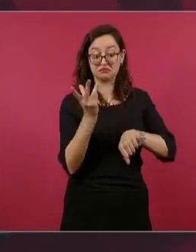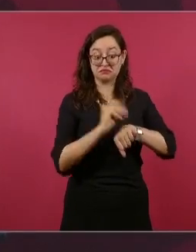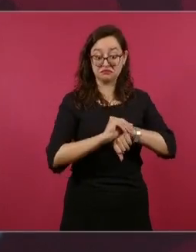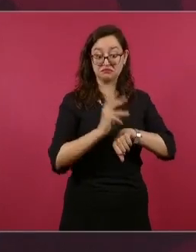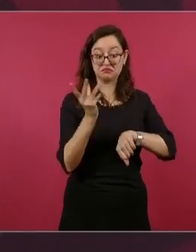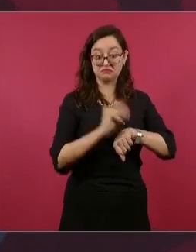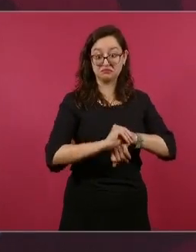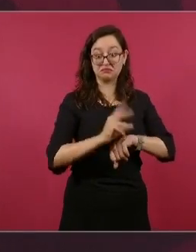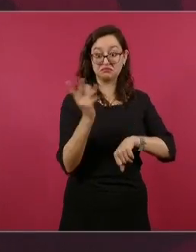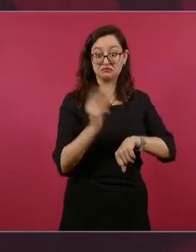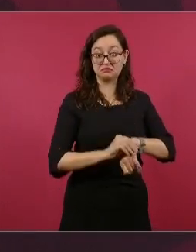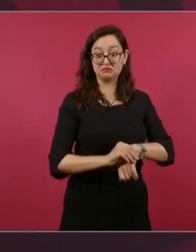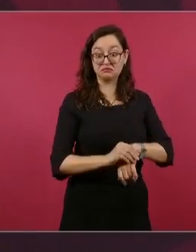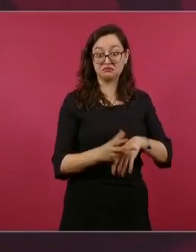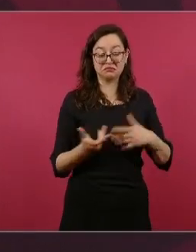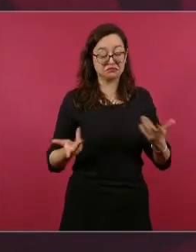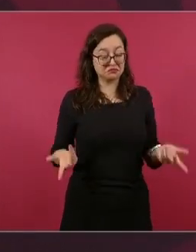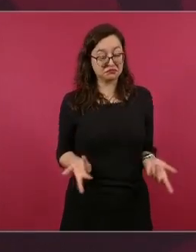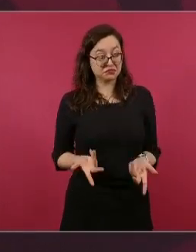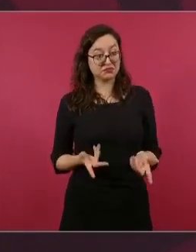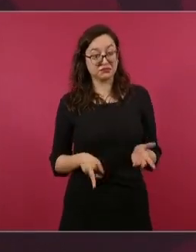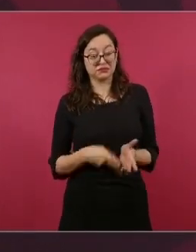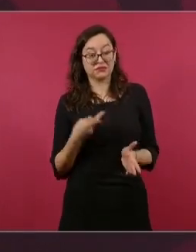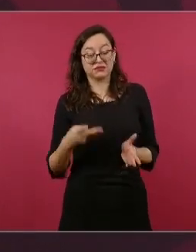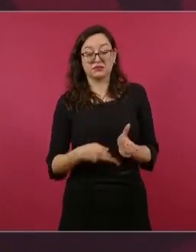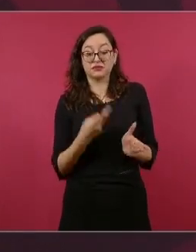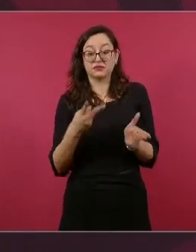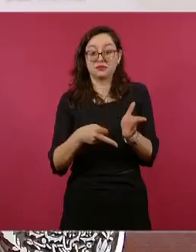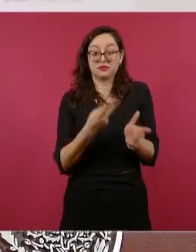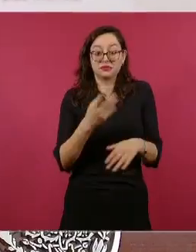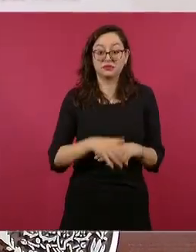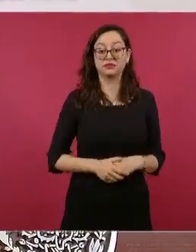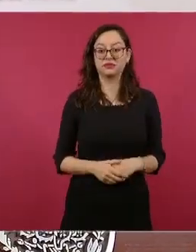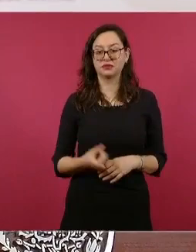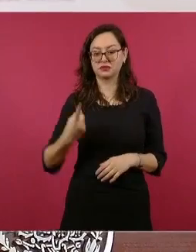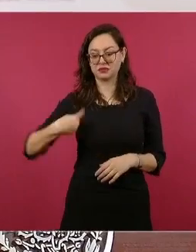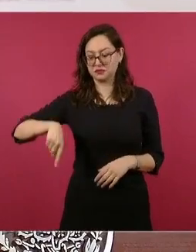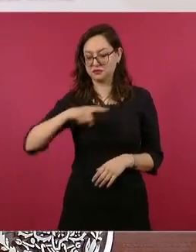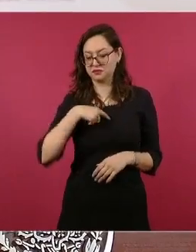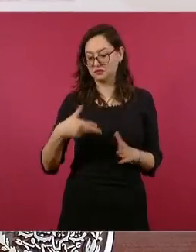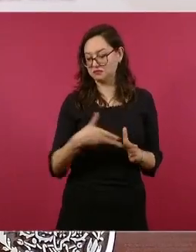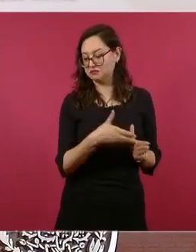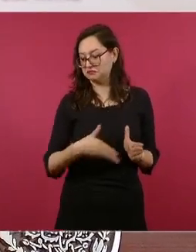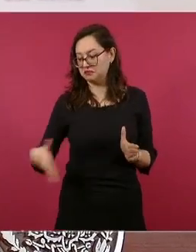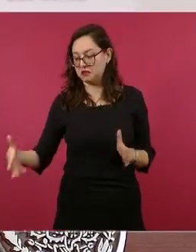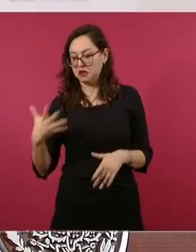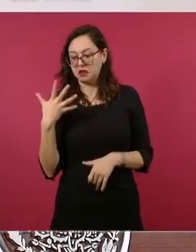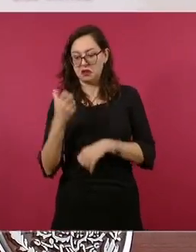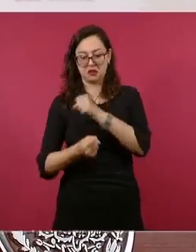ningún procedimiento, sin quitarles ningún derecho,